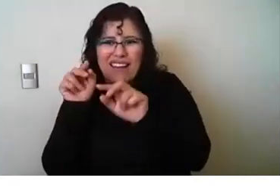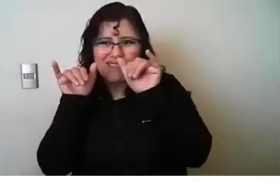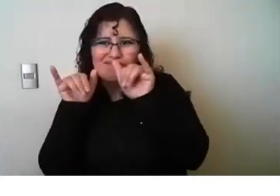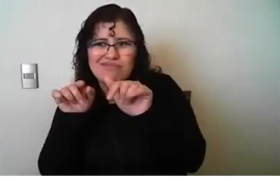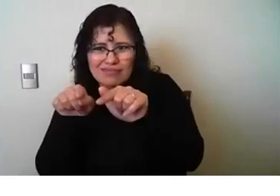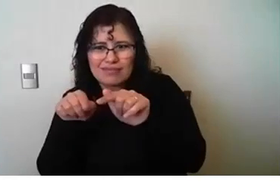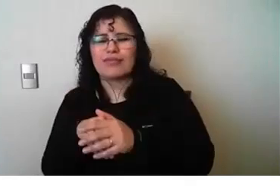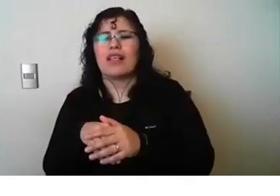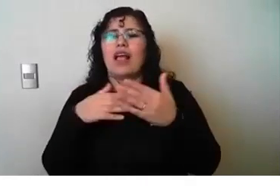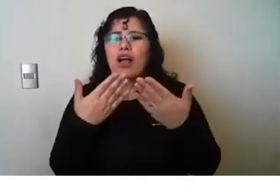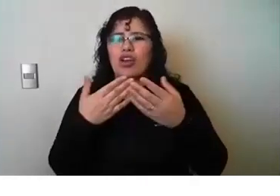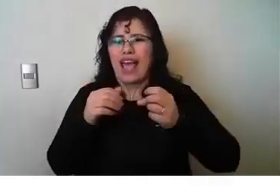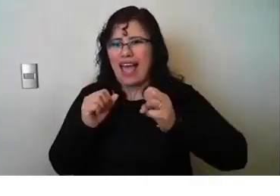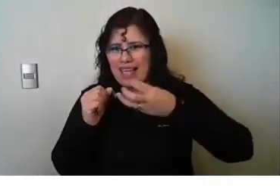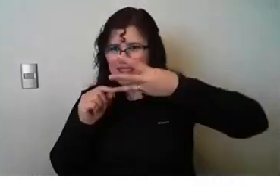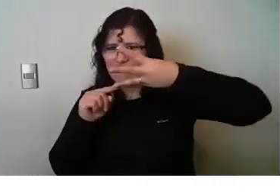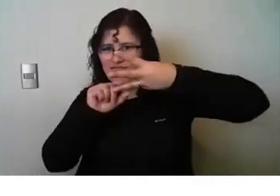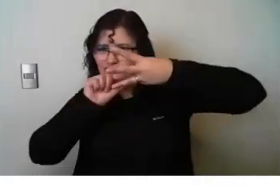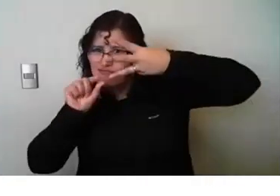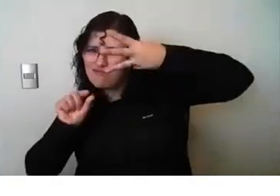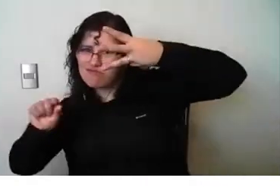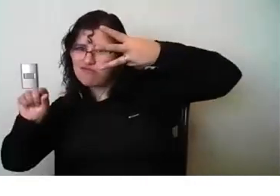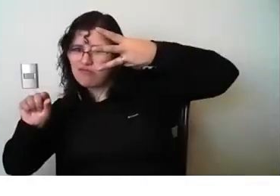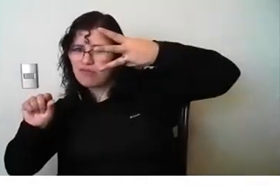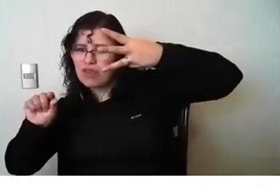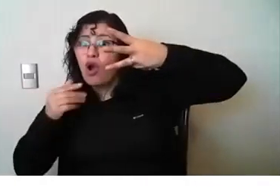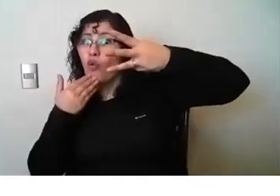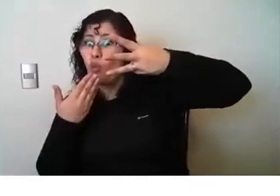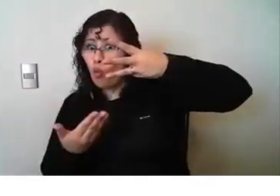posteriores pueden producir ceguera.